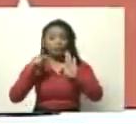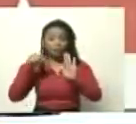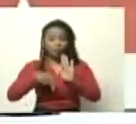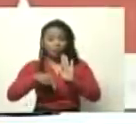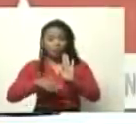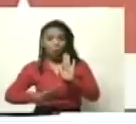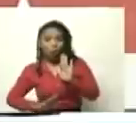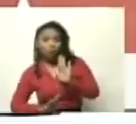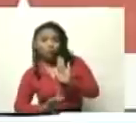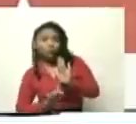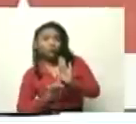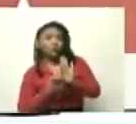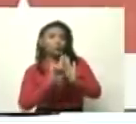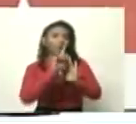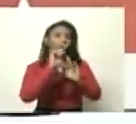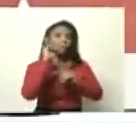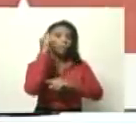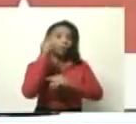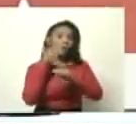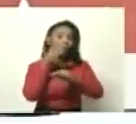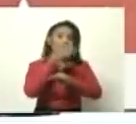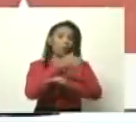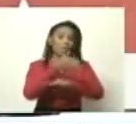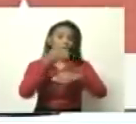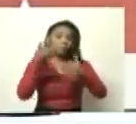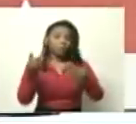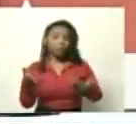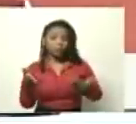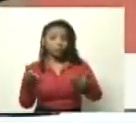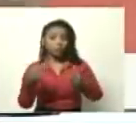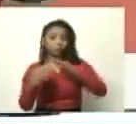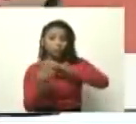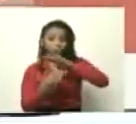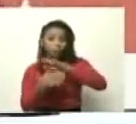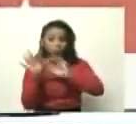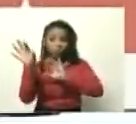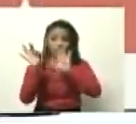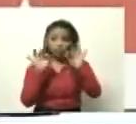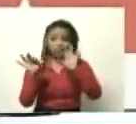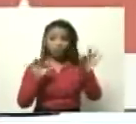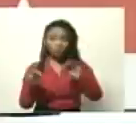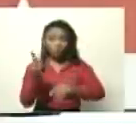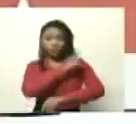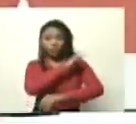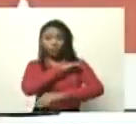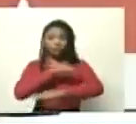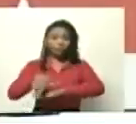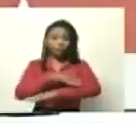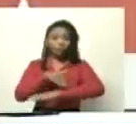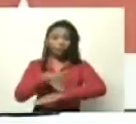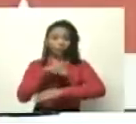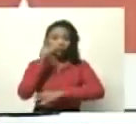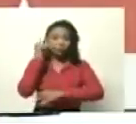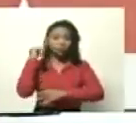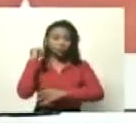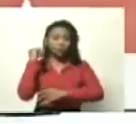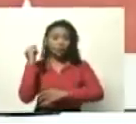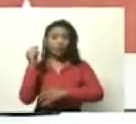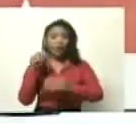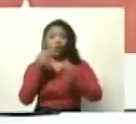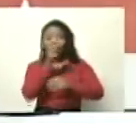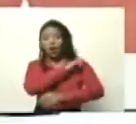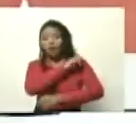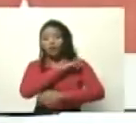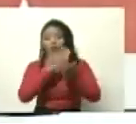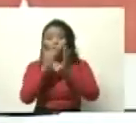arriba. Primero vamos a que las bases escojan a los jefes de calle, a las jefas de calle, a los jefes de